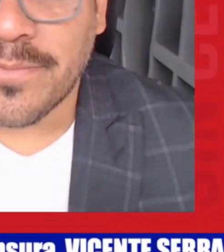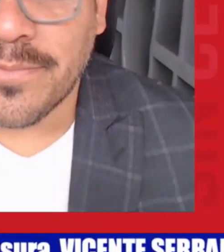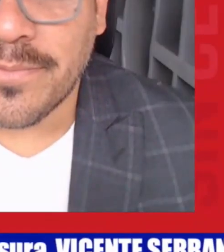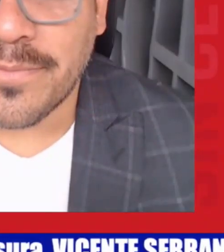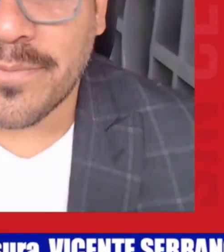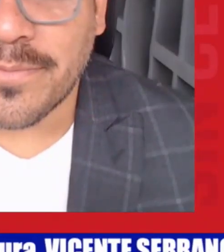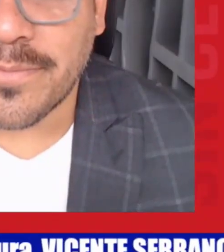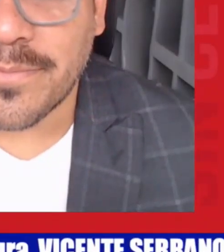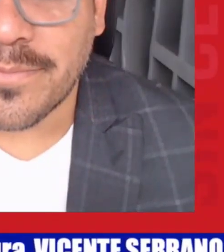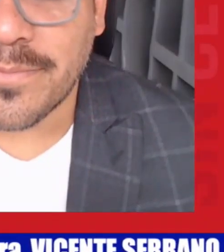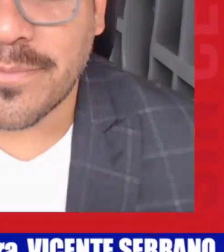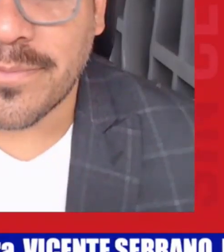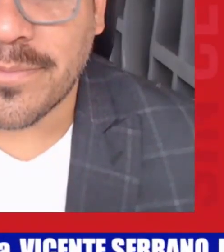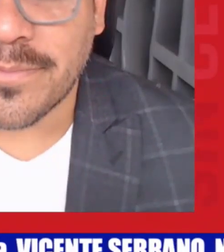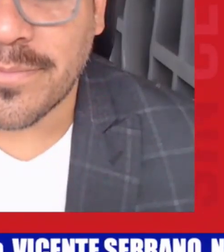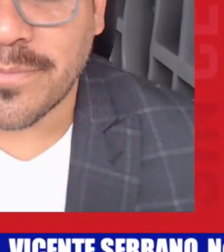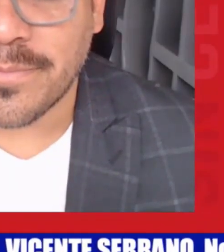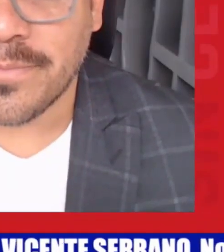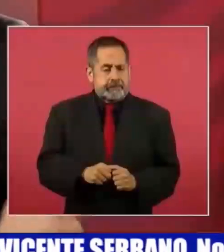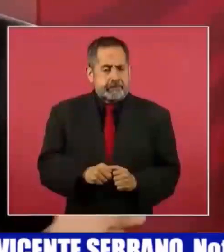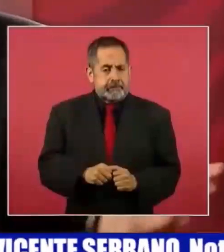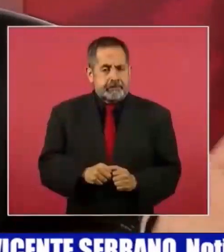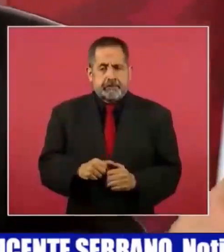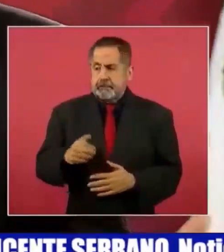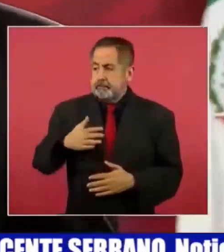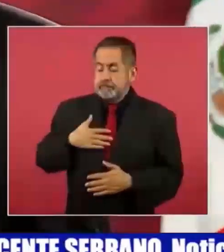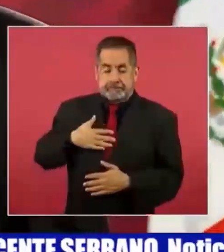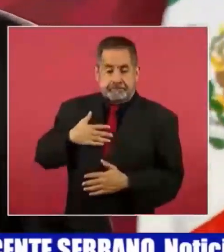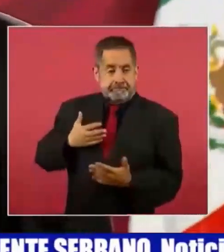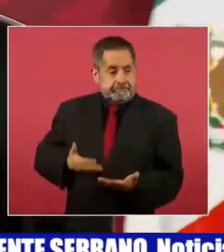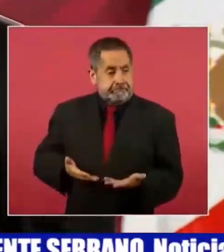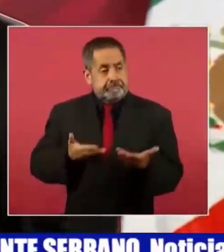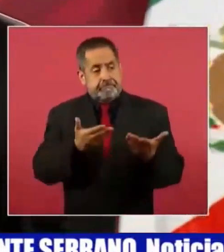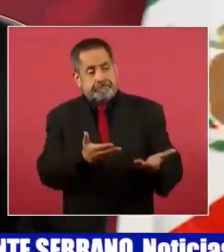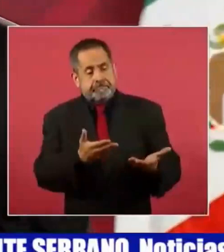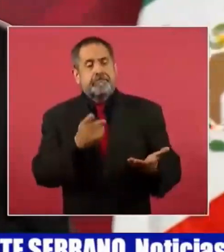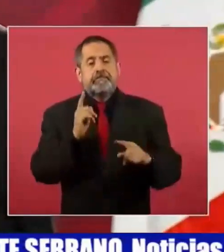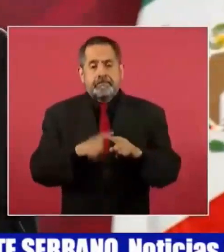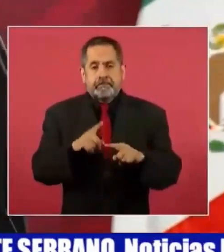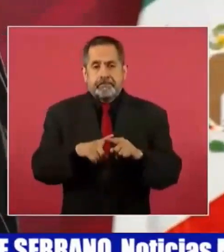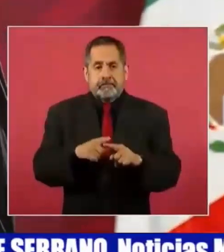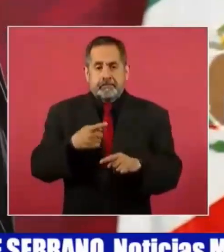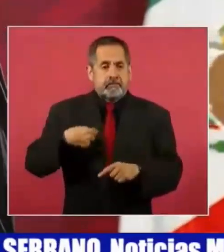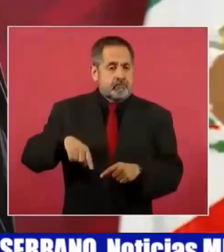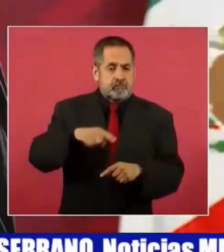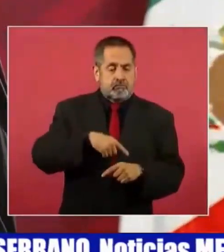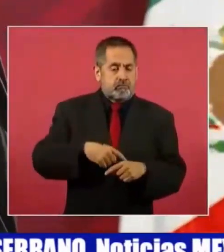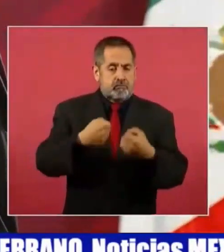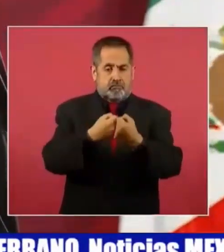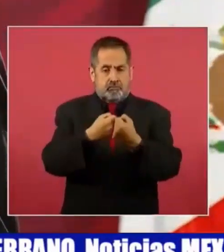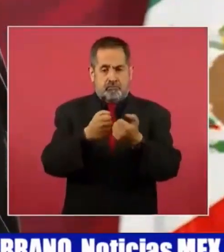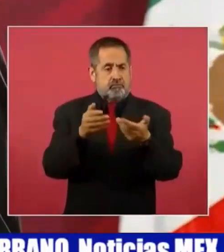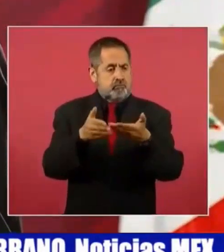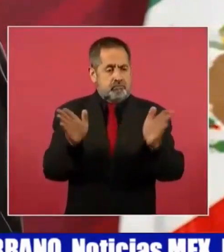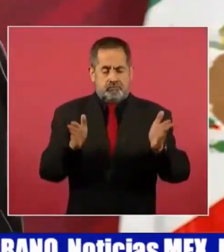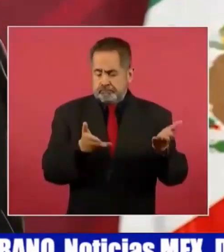los malvados, como si estuviéramos en The Walking Dead y él fuera Negan, ¿no? Bueno, ya en los